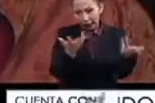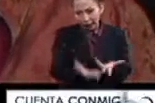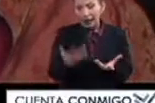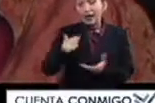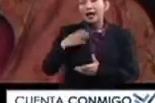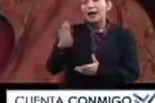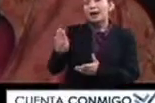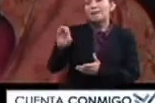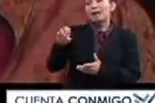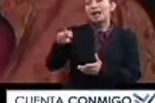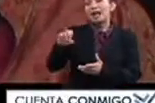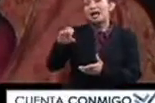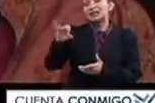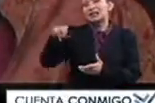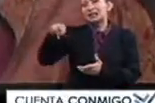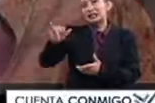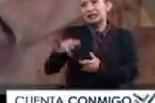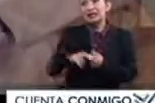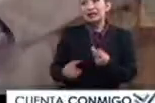con Benazzini y